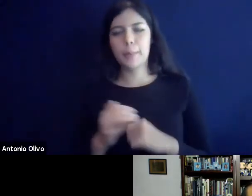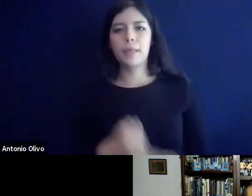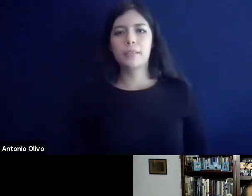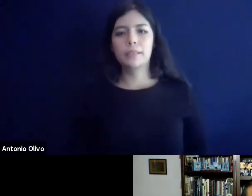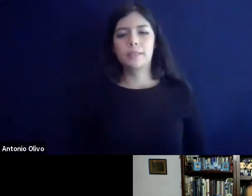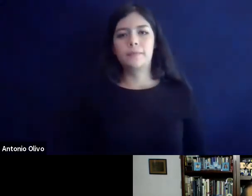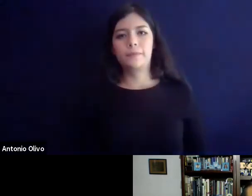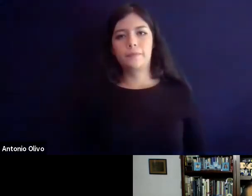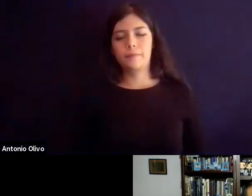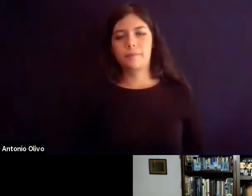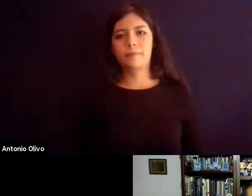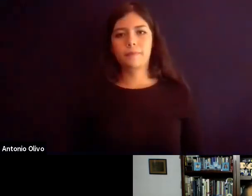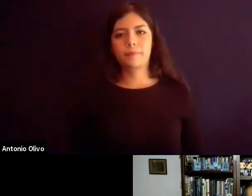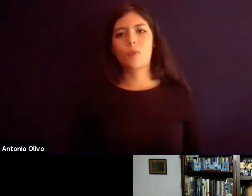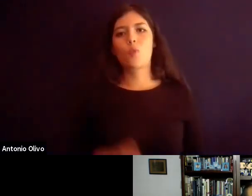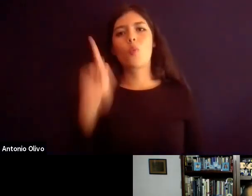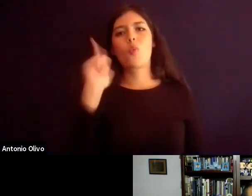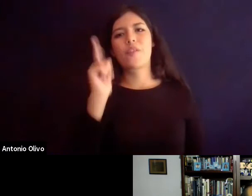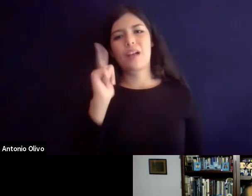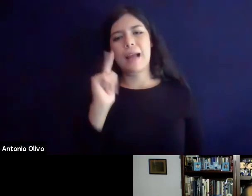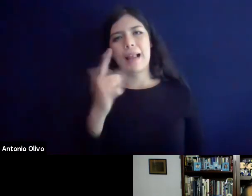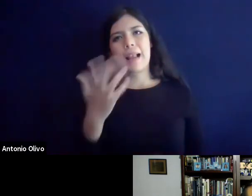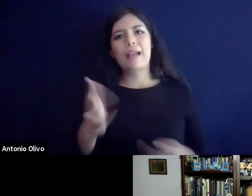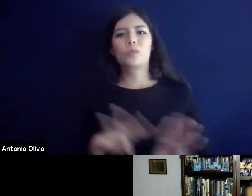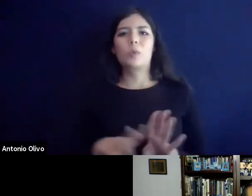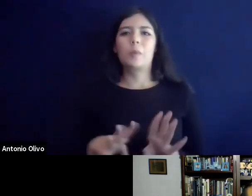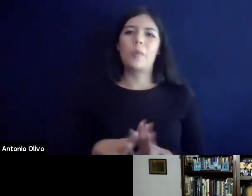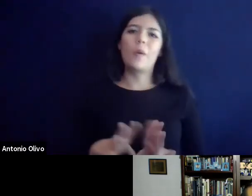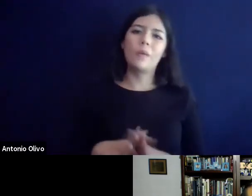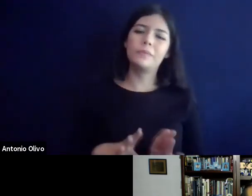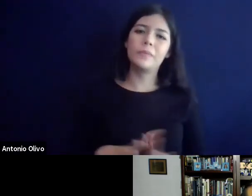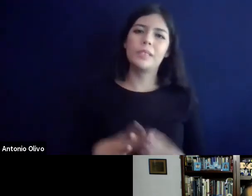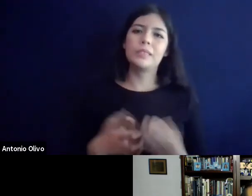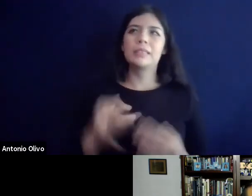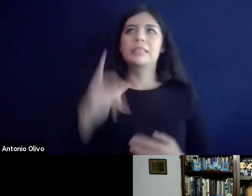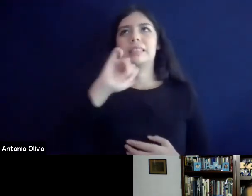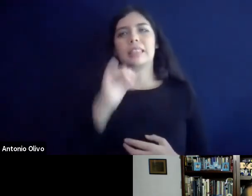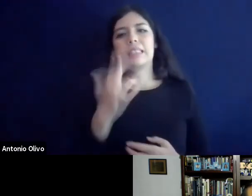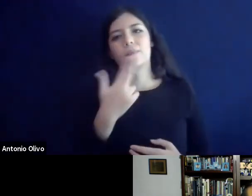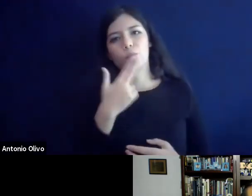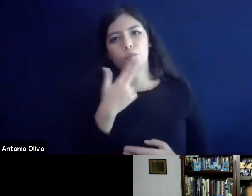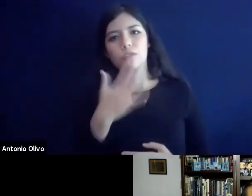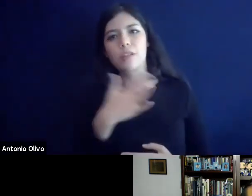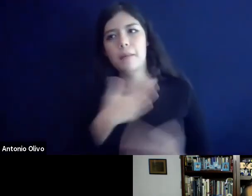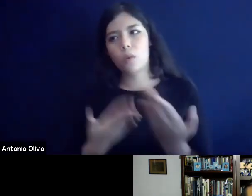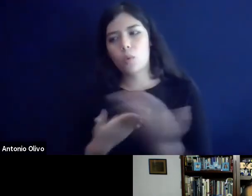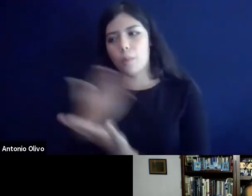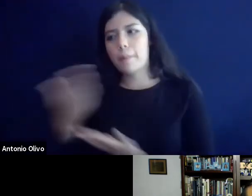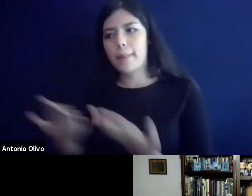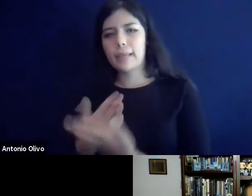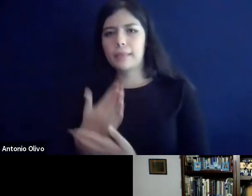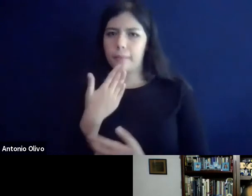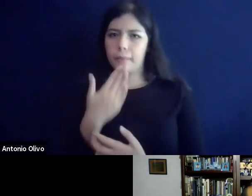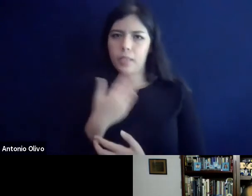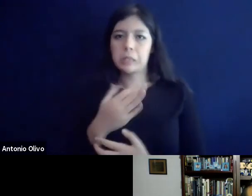Espero que mi ponencia les sirva de algo. Y si no, ahí vi que, ¿cuáles son los datos? Pues, les